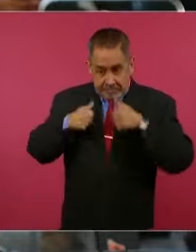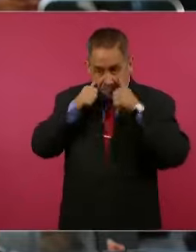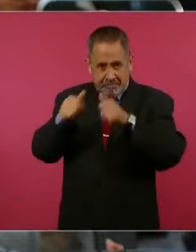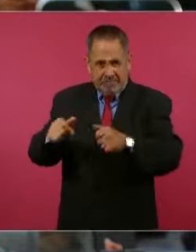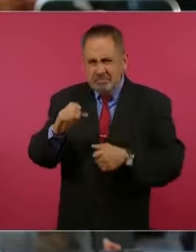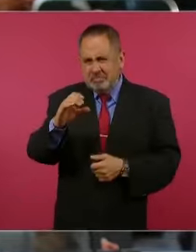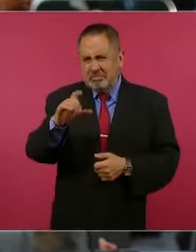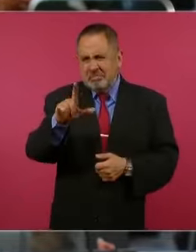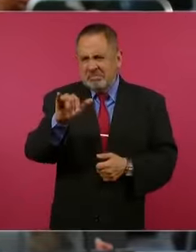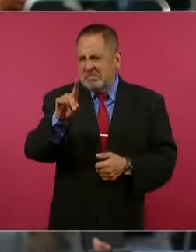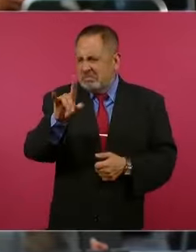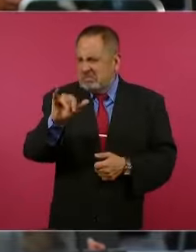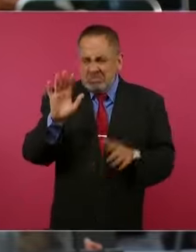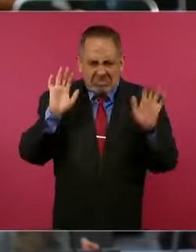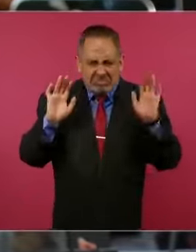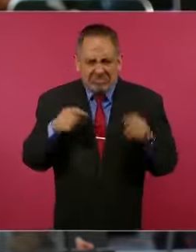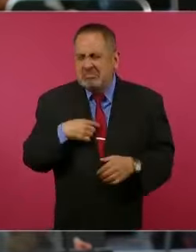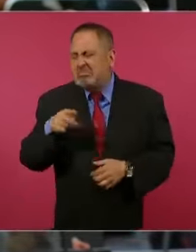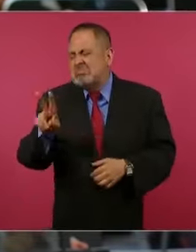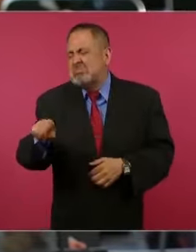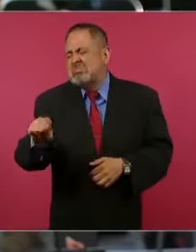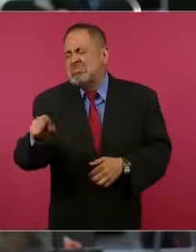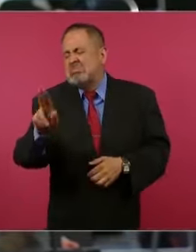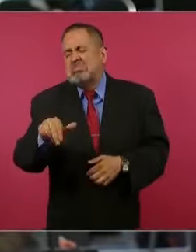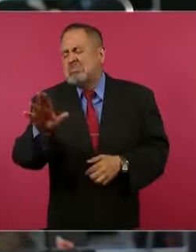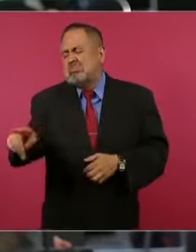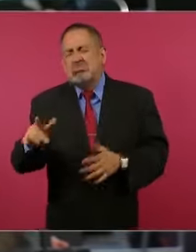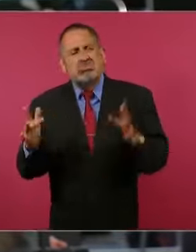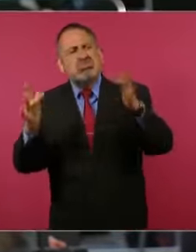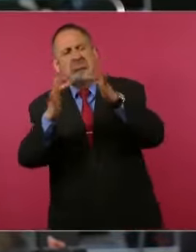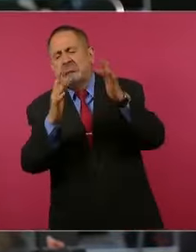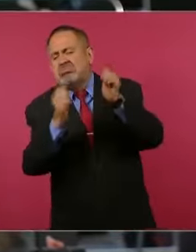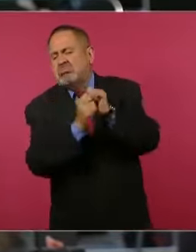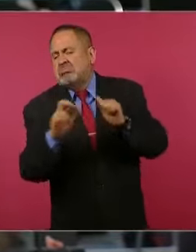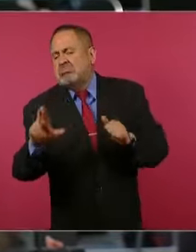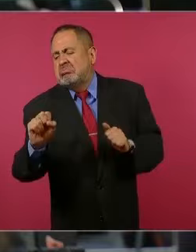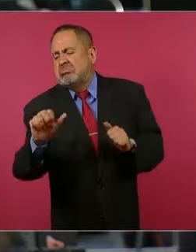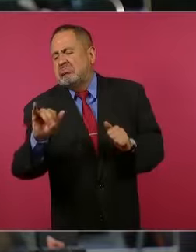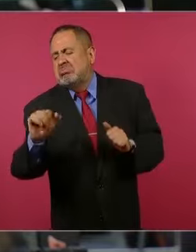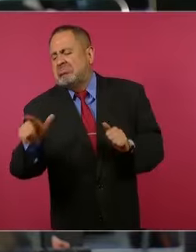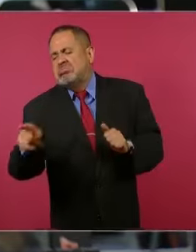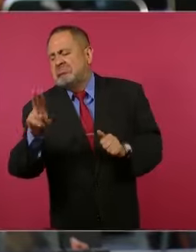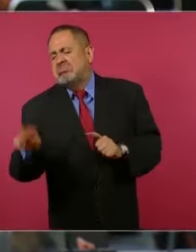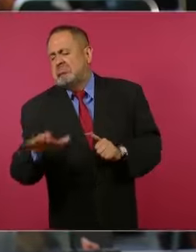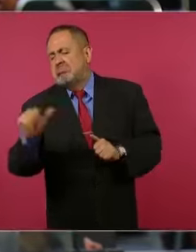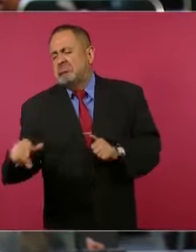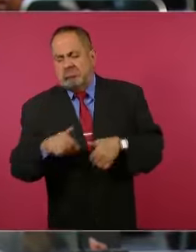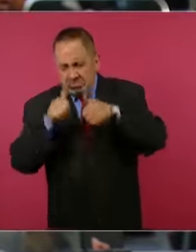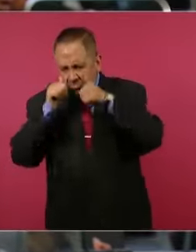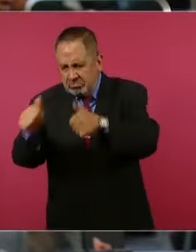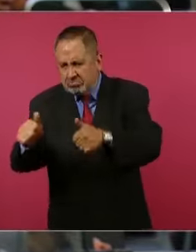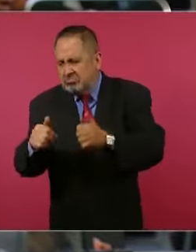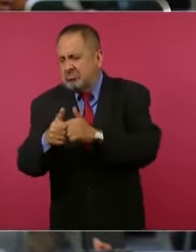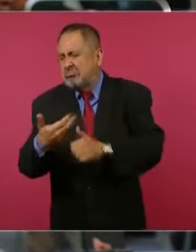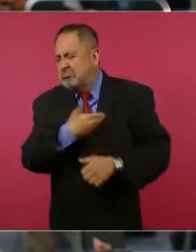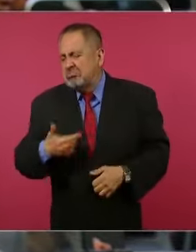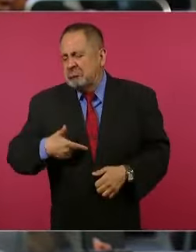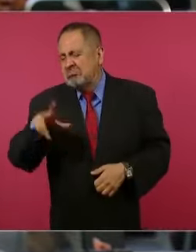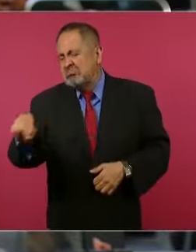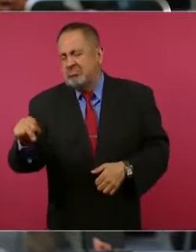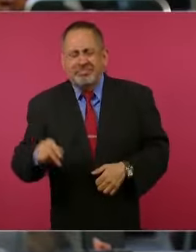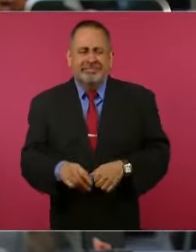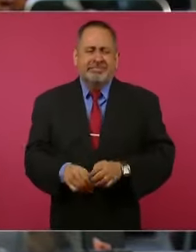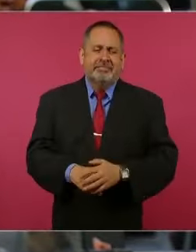una tal Claudia les dijo nunca van a llegar a rosela nunca los va a escuchar el presidente